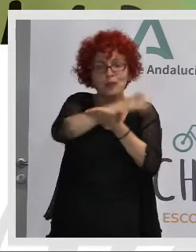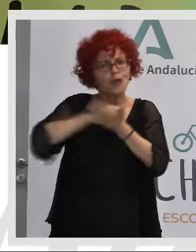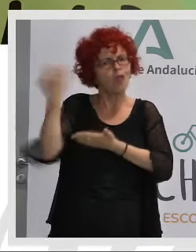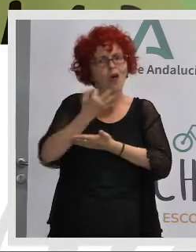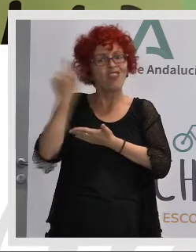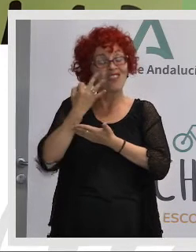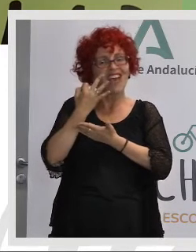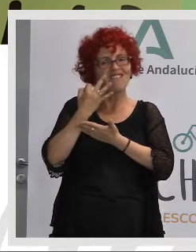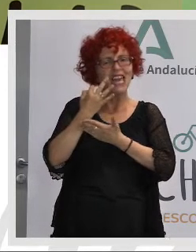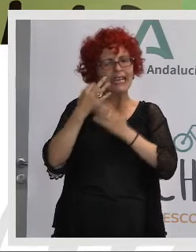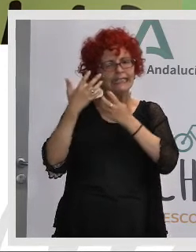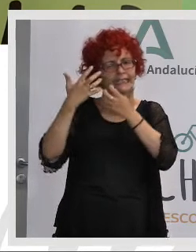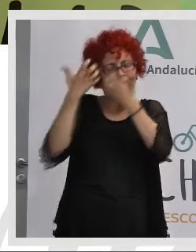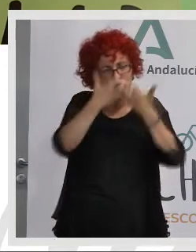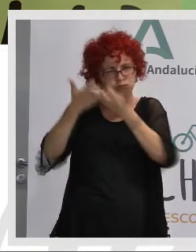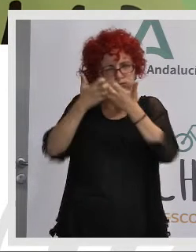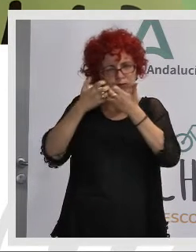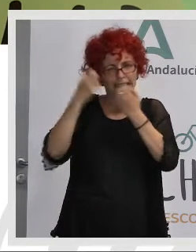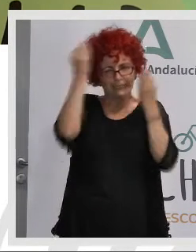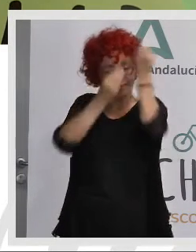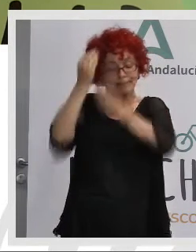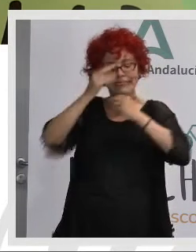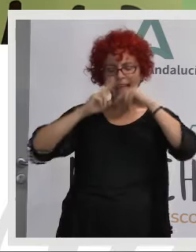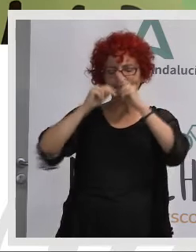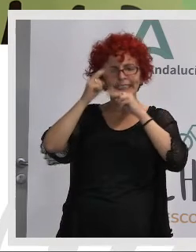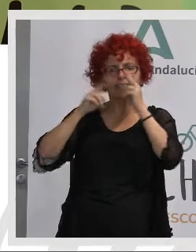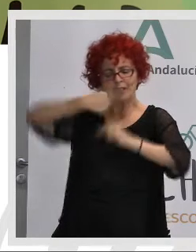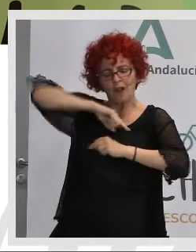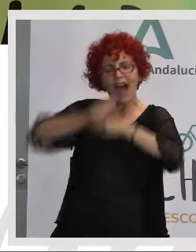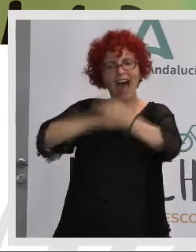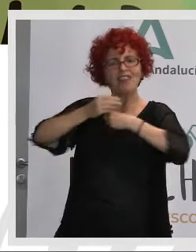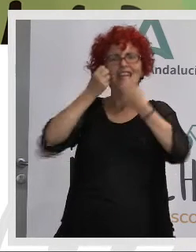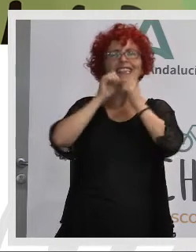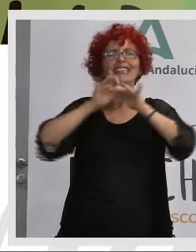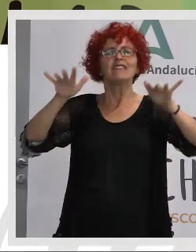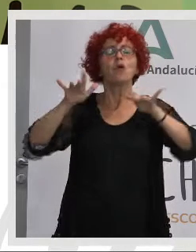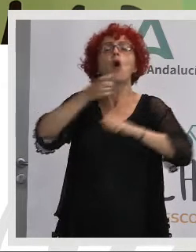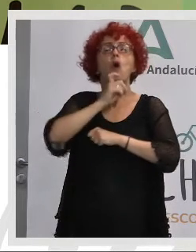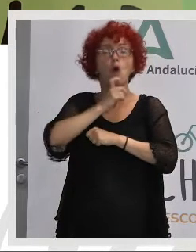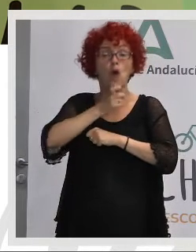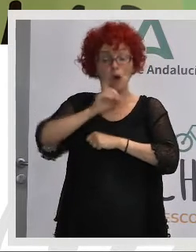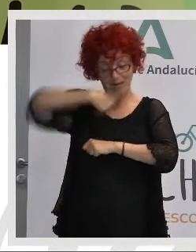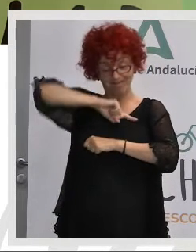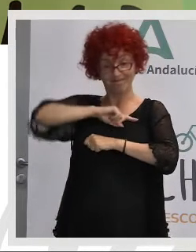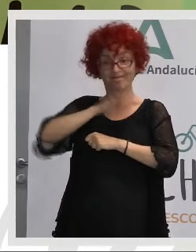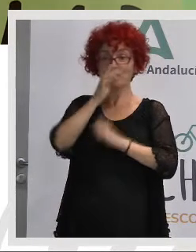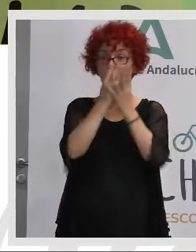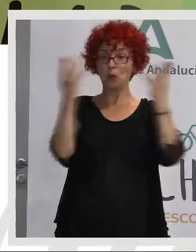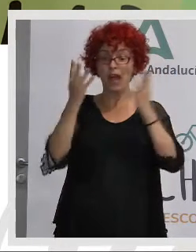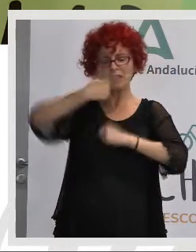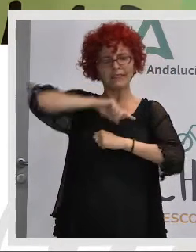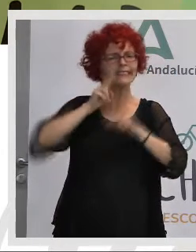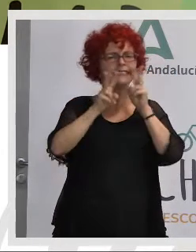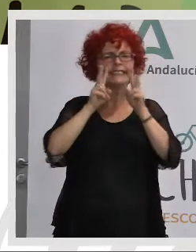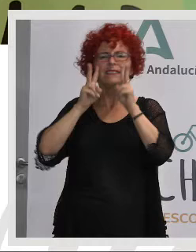y, por lo tanto, se difunden esos valores en toda la ciudadanía. El jurado ha valorado los trabajos presentados